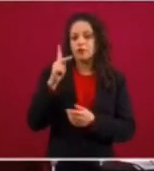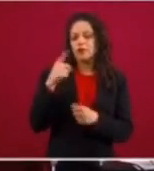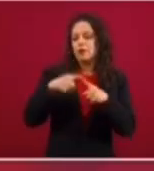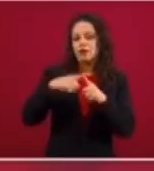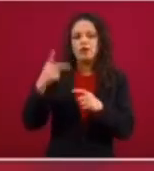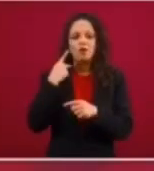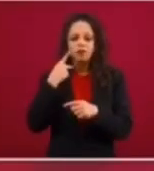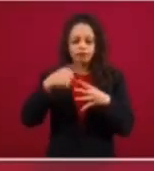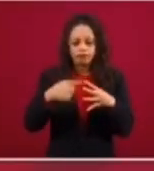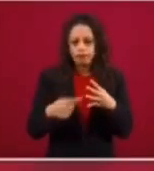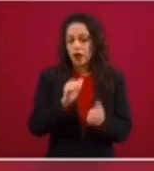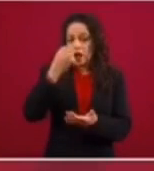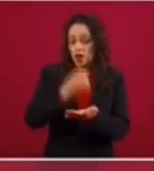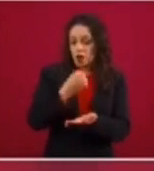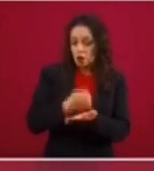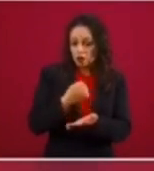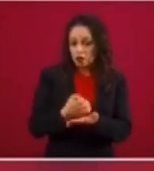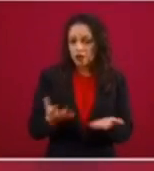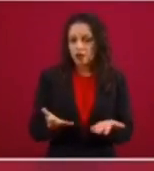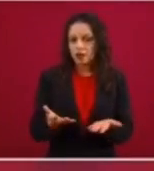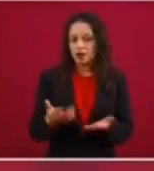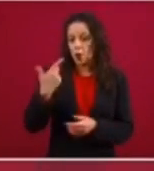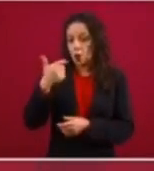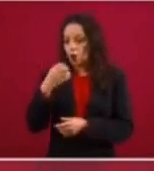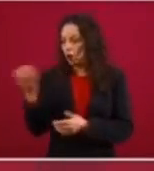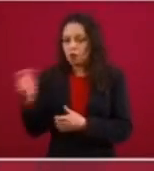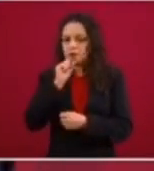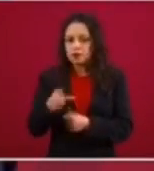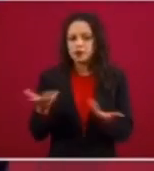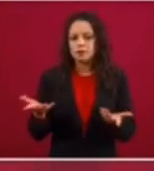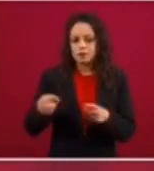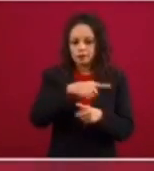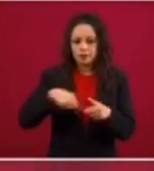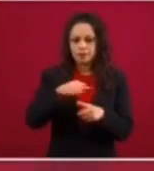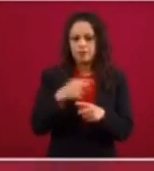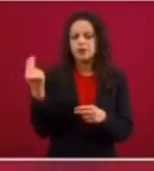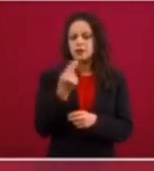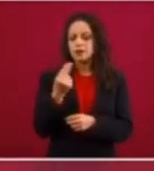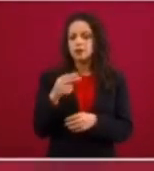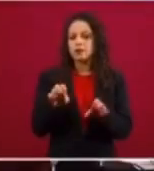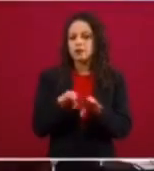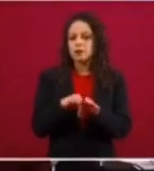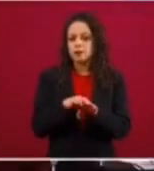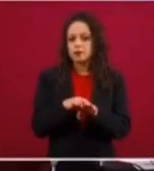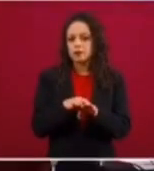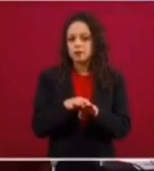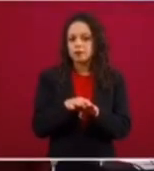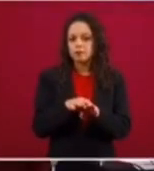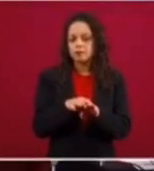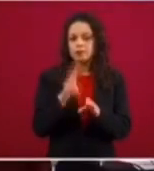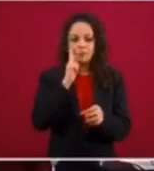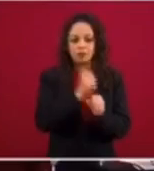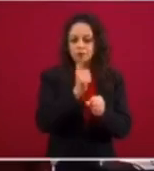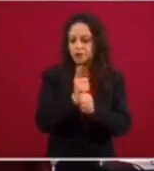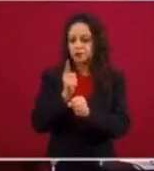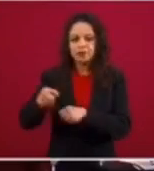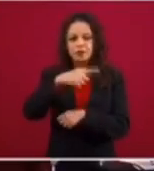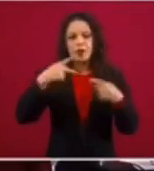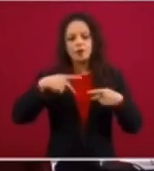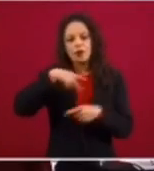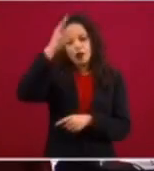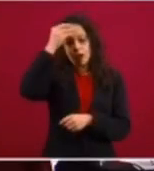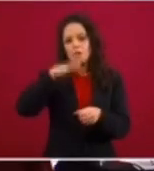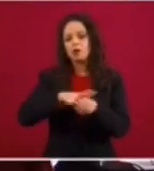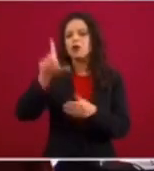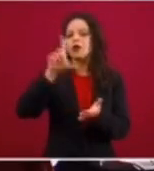politólogos, economistas, hagan una puntualización de todas las lecciones